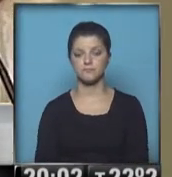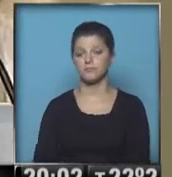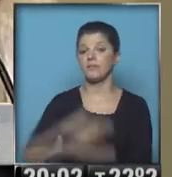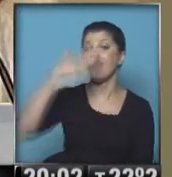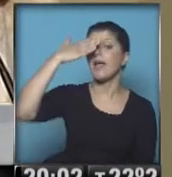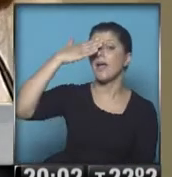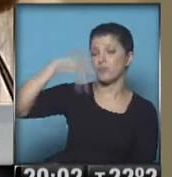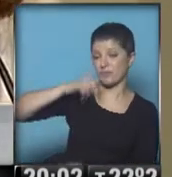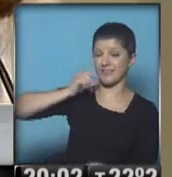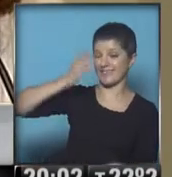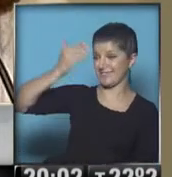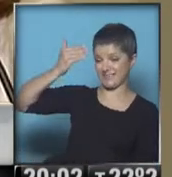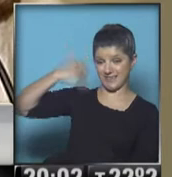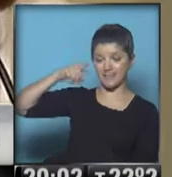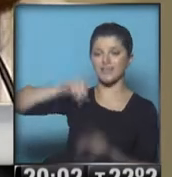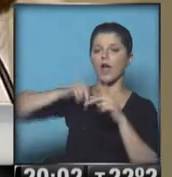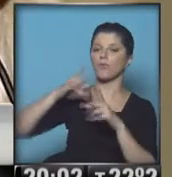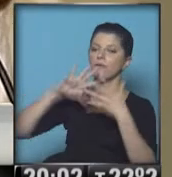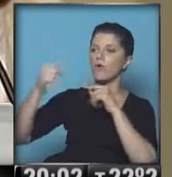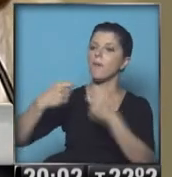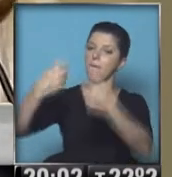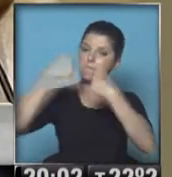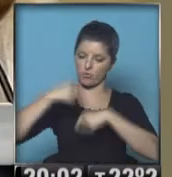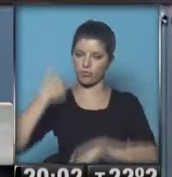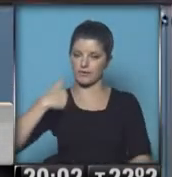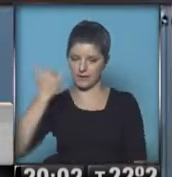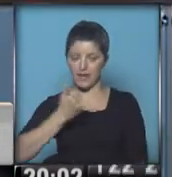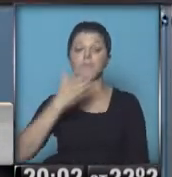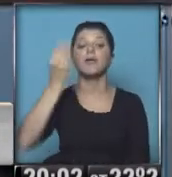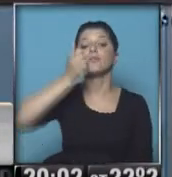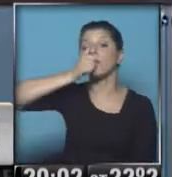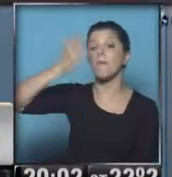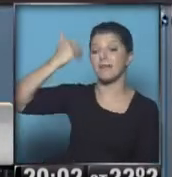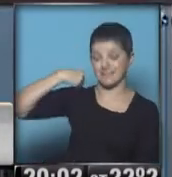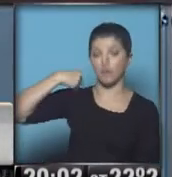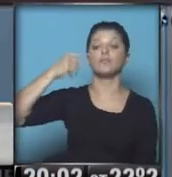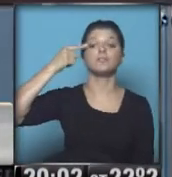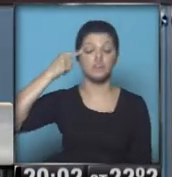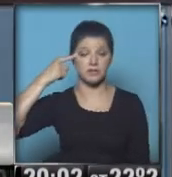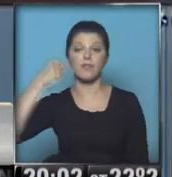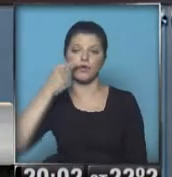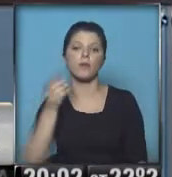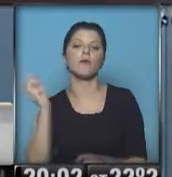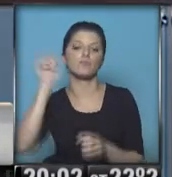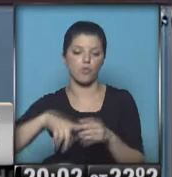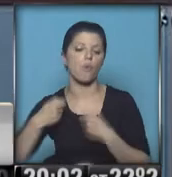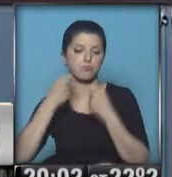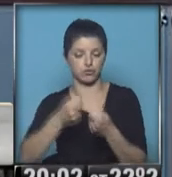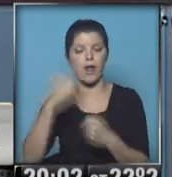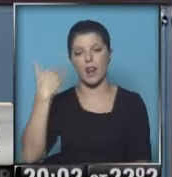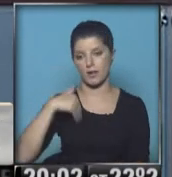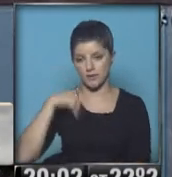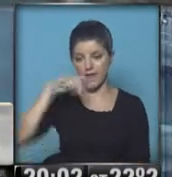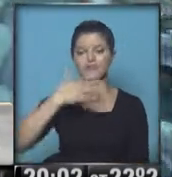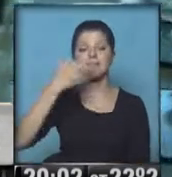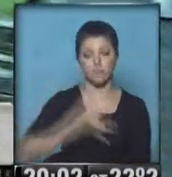días hubo varias señales de apoyo a nuestro país. El fin de semana, China manifestó la adhesión a la postura argentina. El